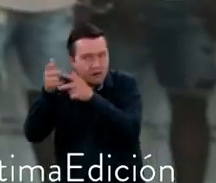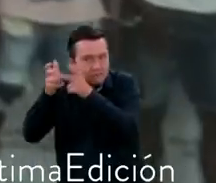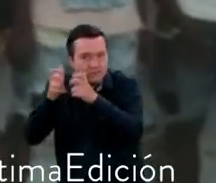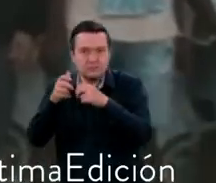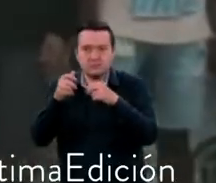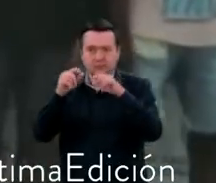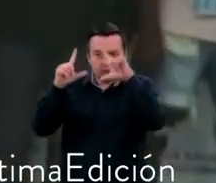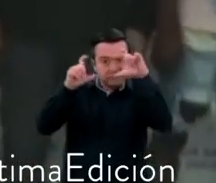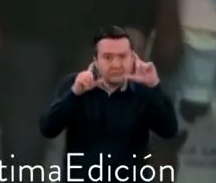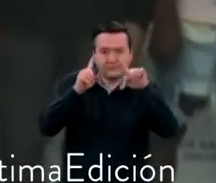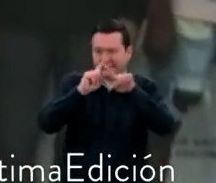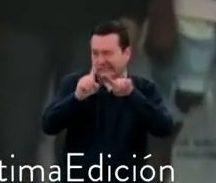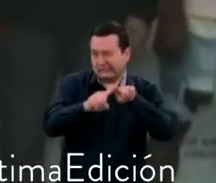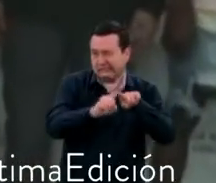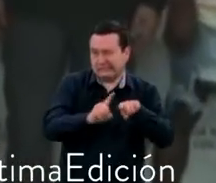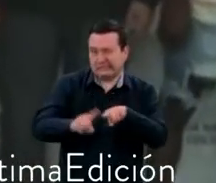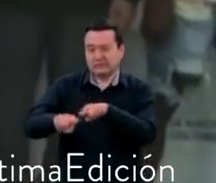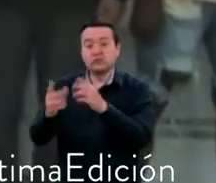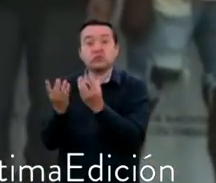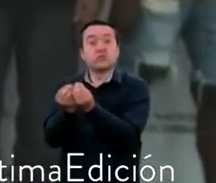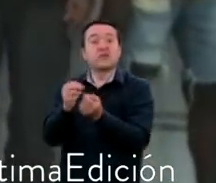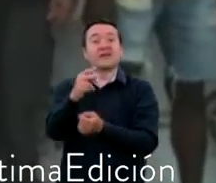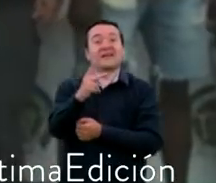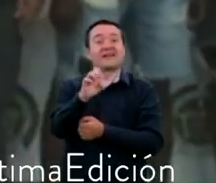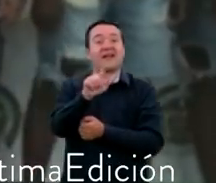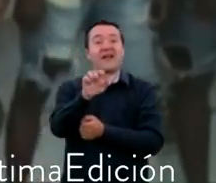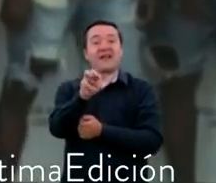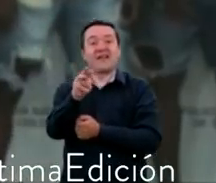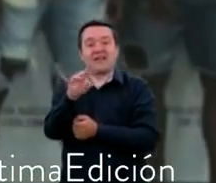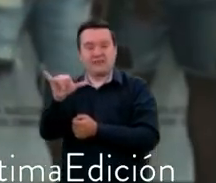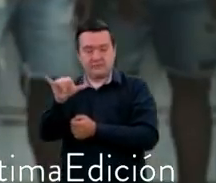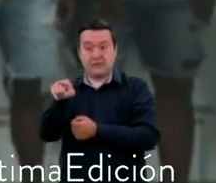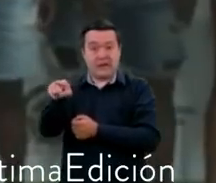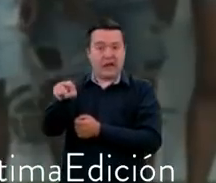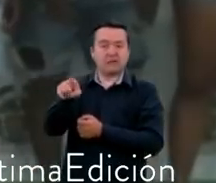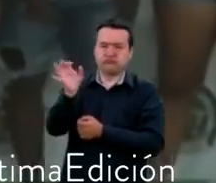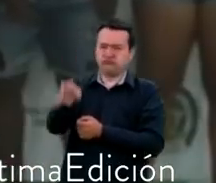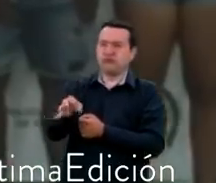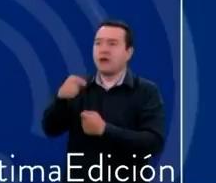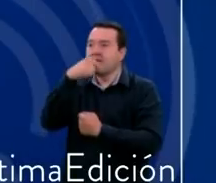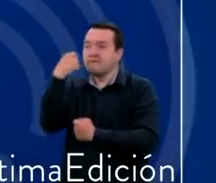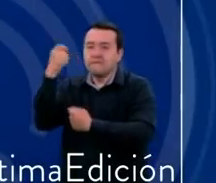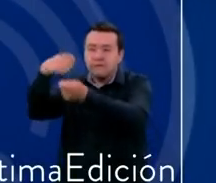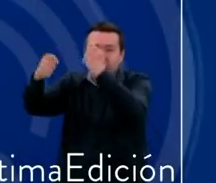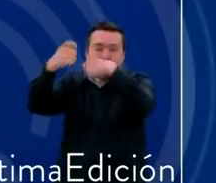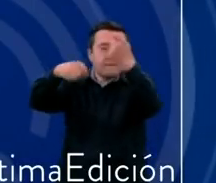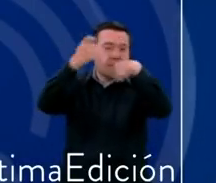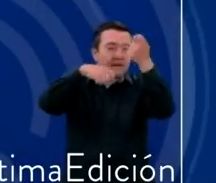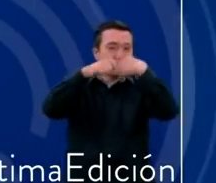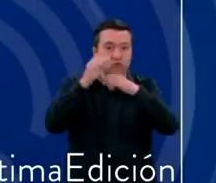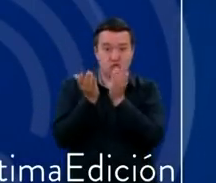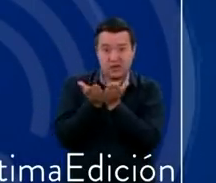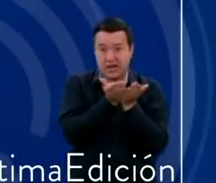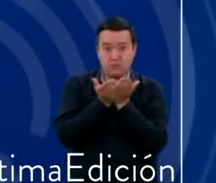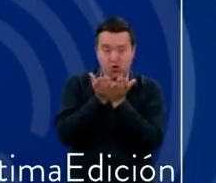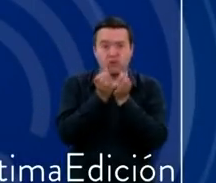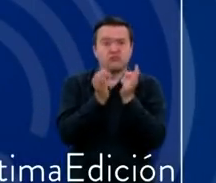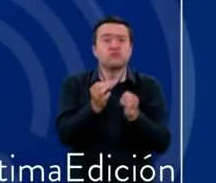Kennedy, señalados de recaudar unos 200 millones de pesos mensuales por la venta de drogas en Quibdó. No estaba ya eso.